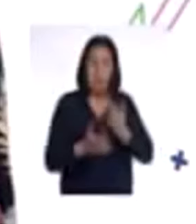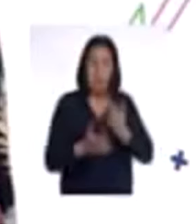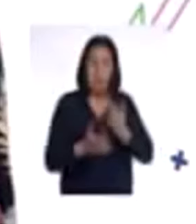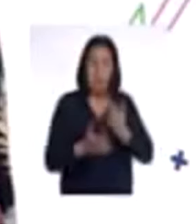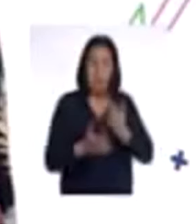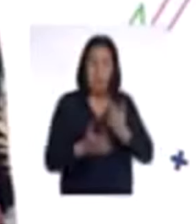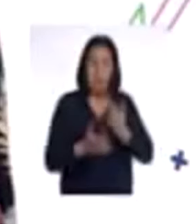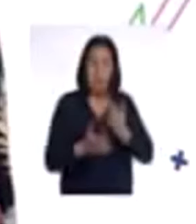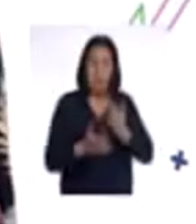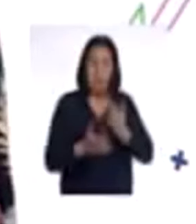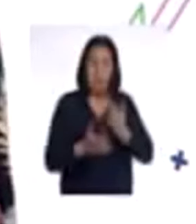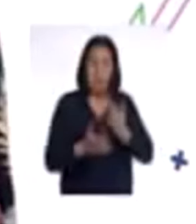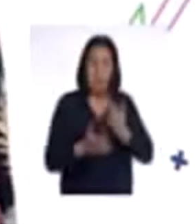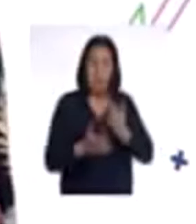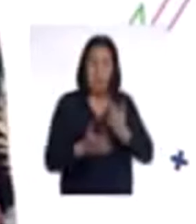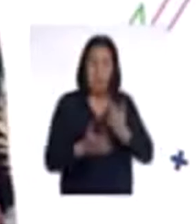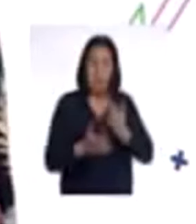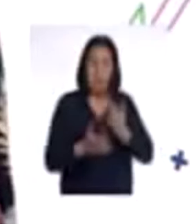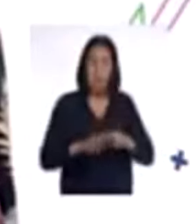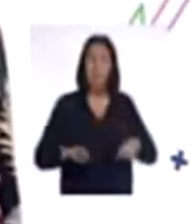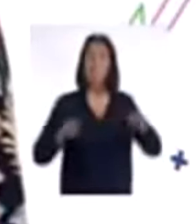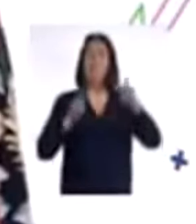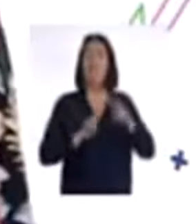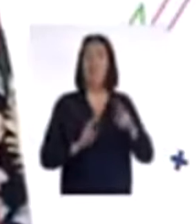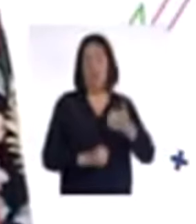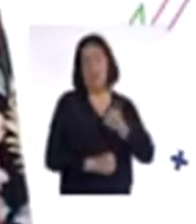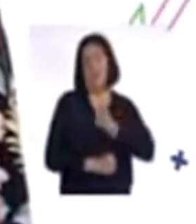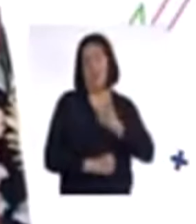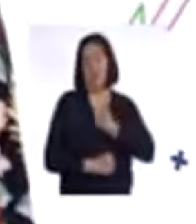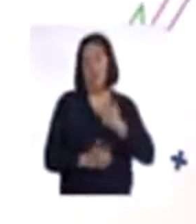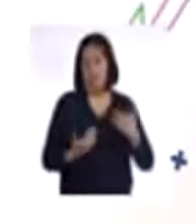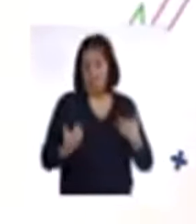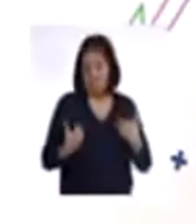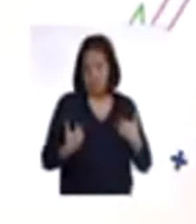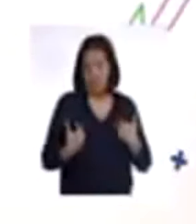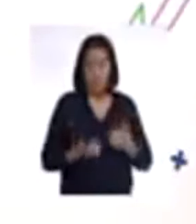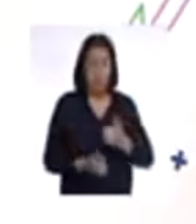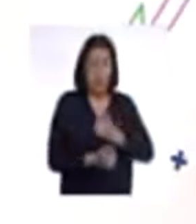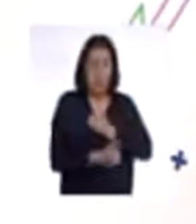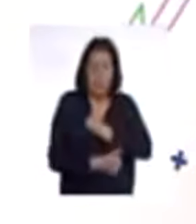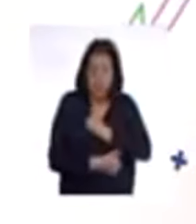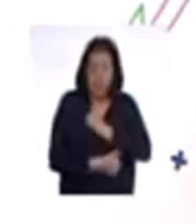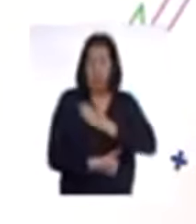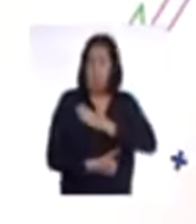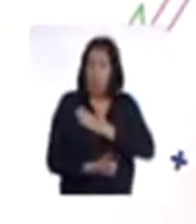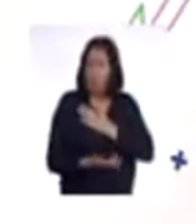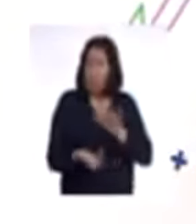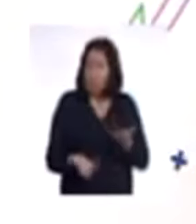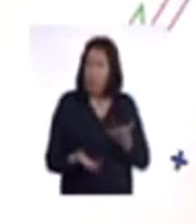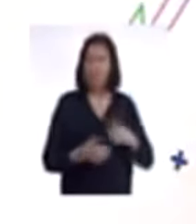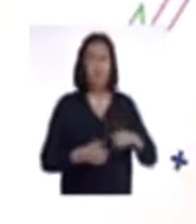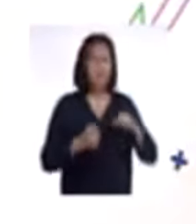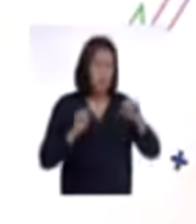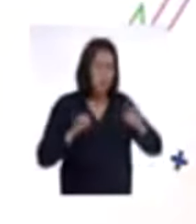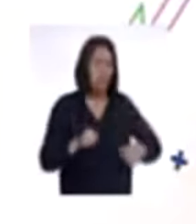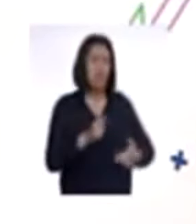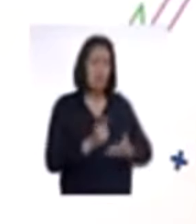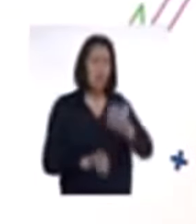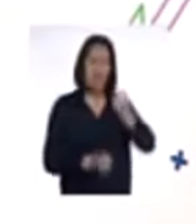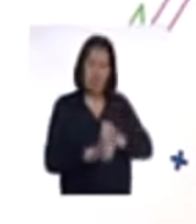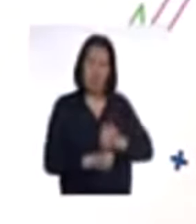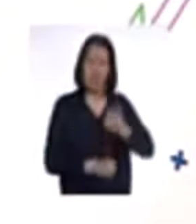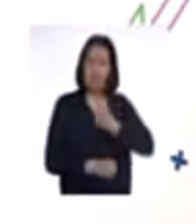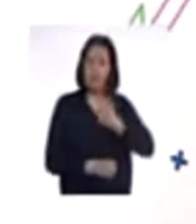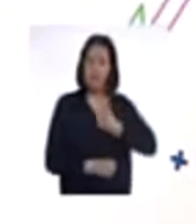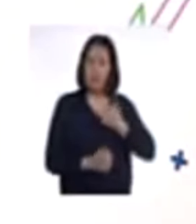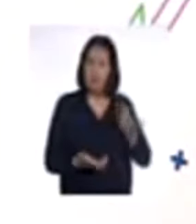La autoestima es la valoración que tenemos de nosotros mismos. La autoestima es la capacidad de sentir confianza en nosotros